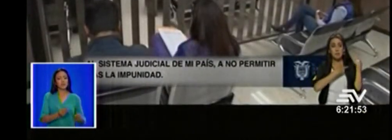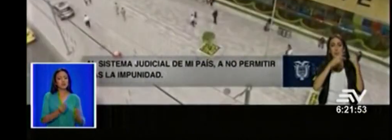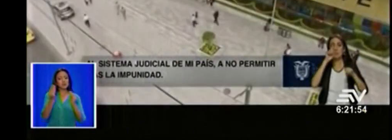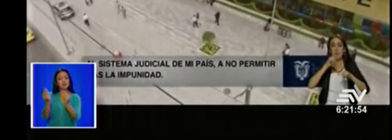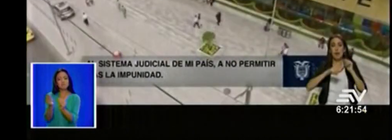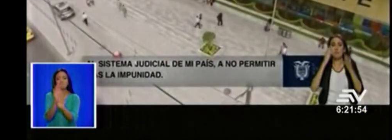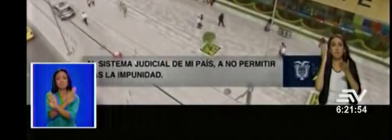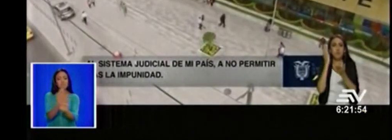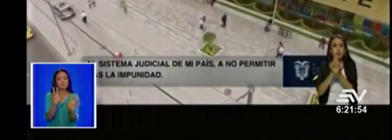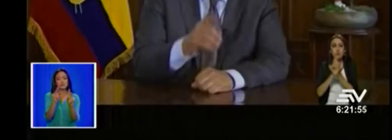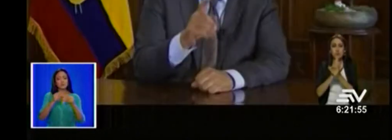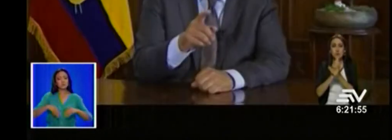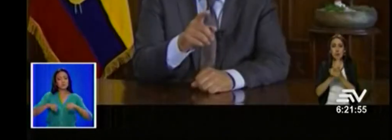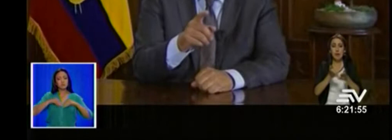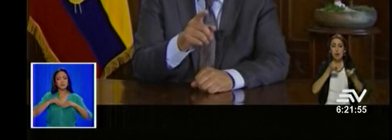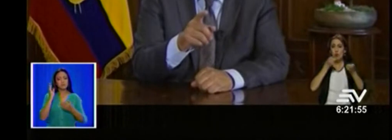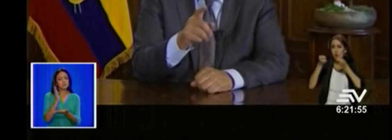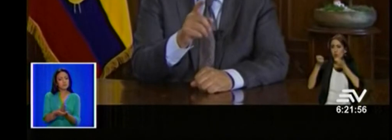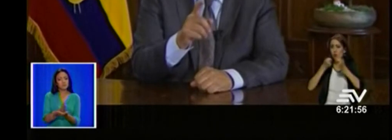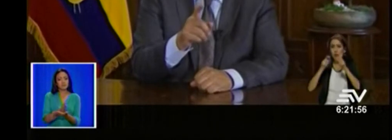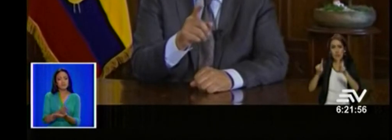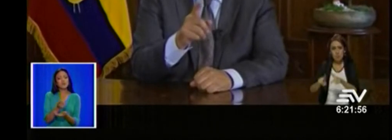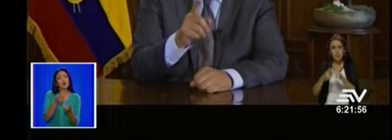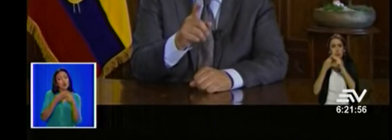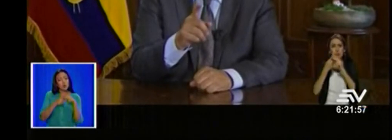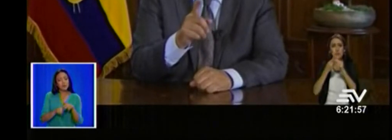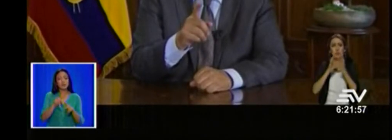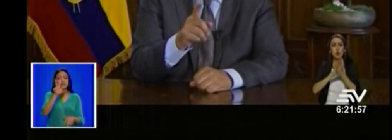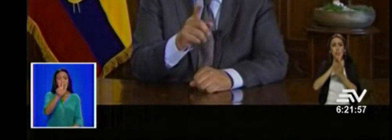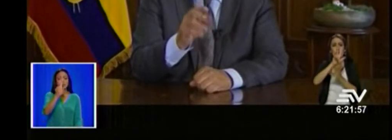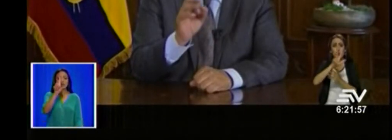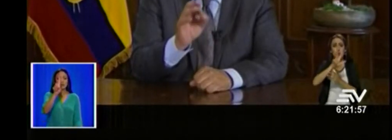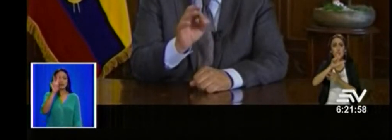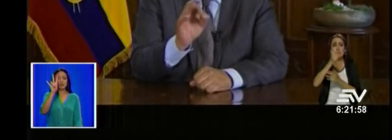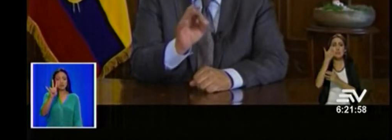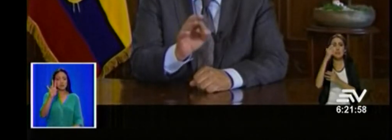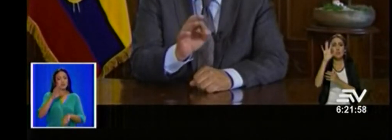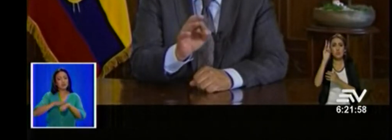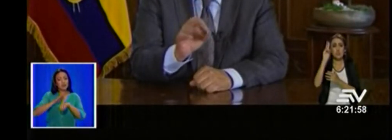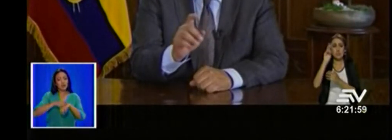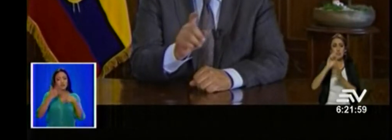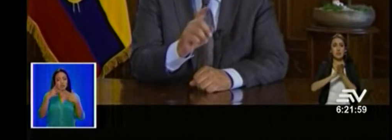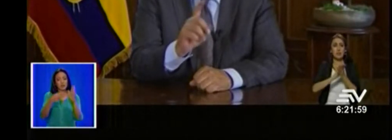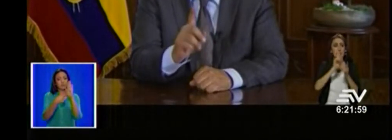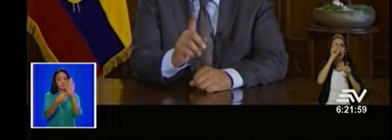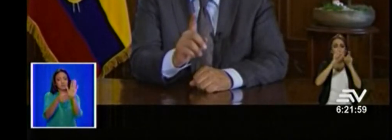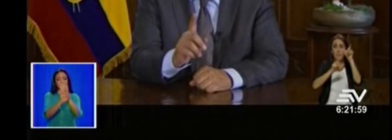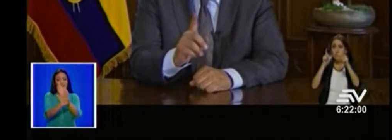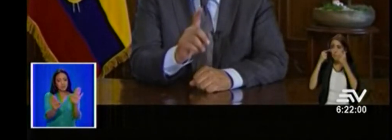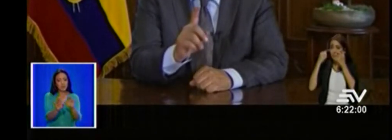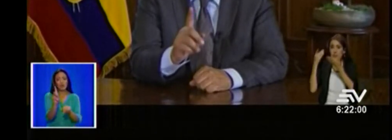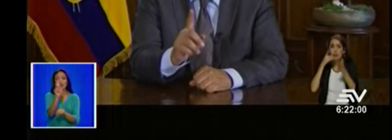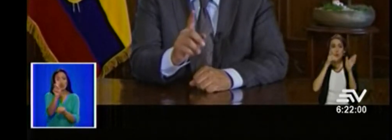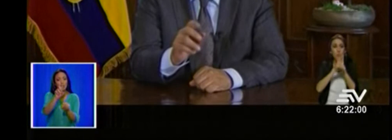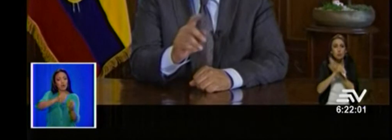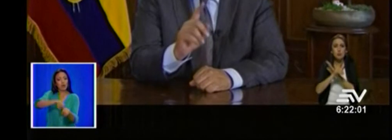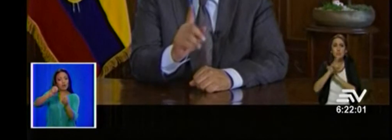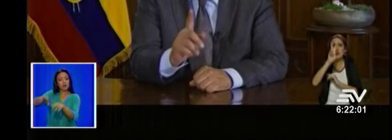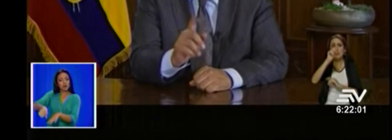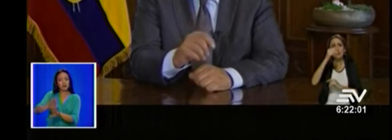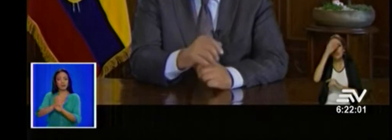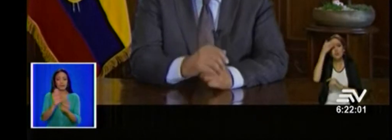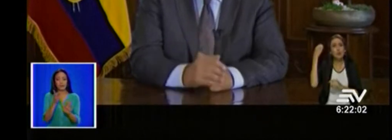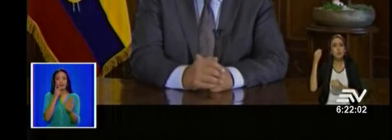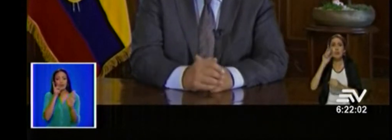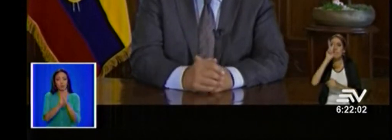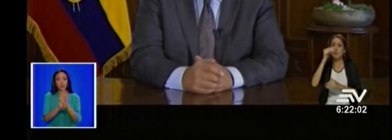la impunidad. Empiecen con los 317 casos ya presentados. No los dejen en la impunidad, no los